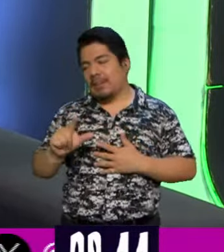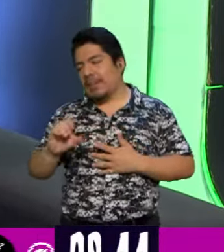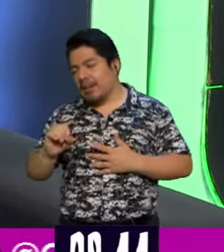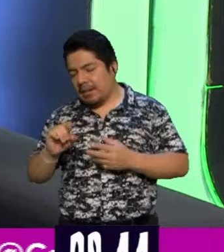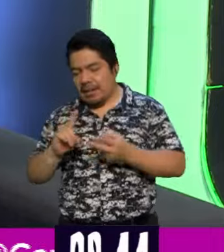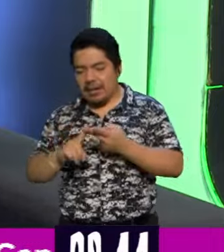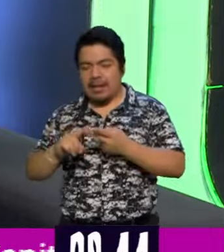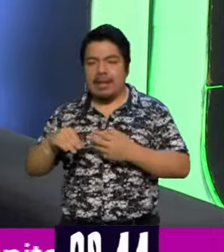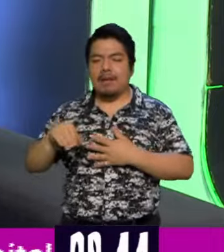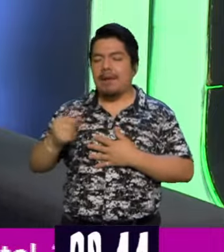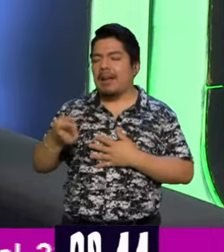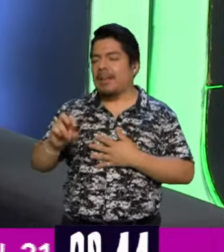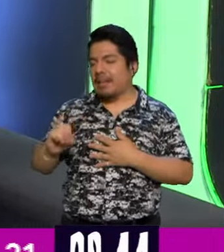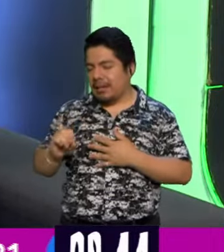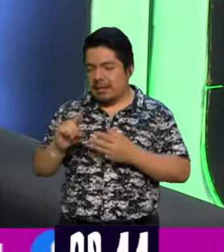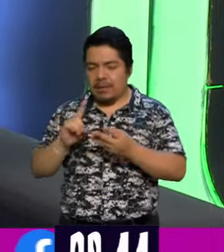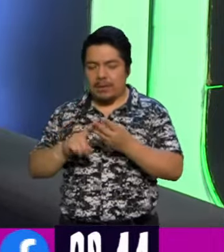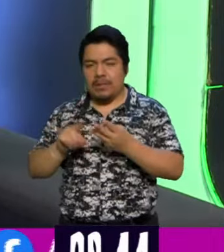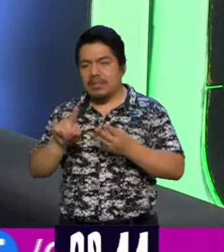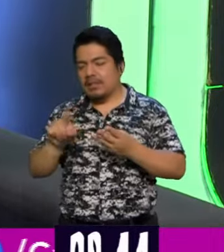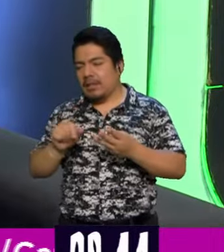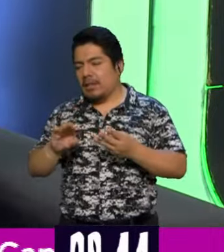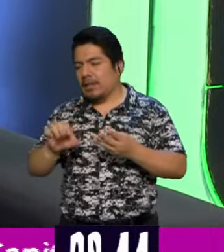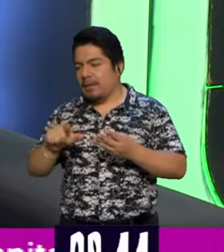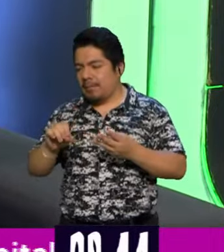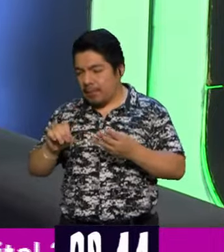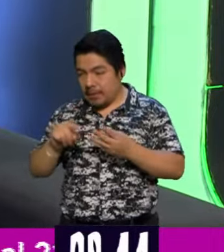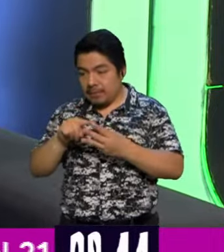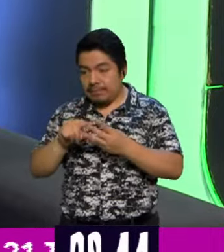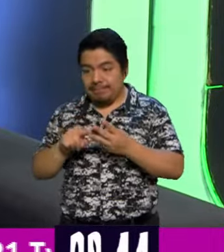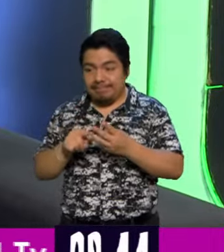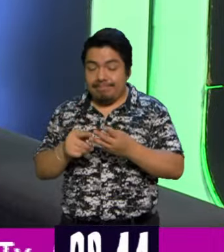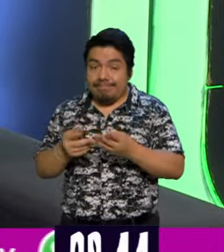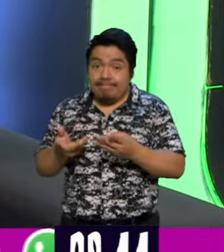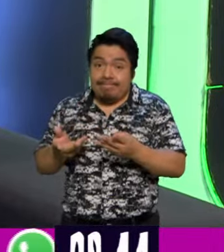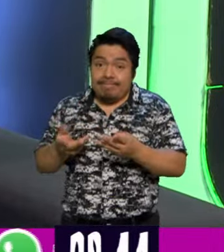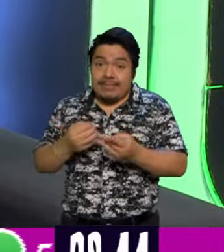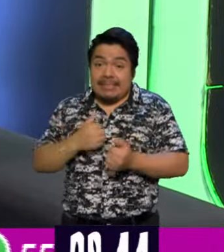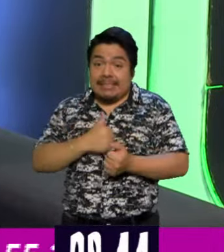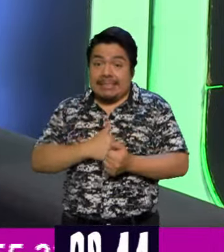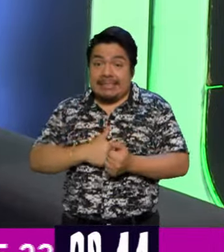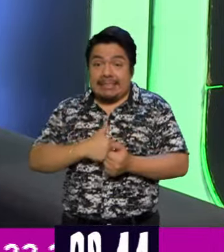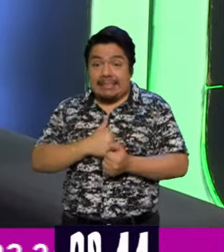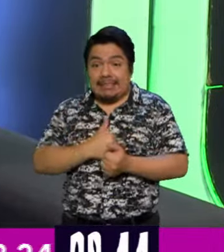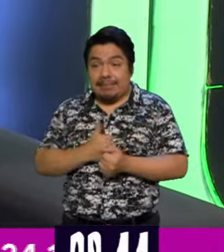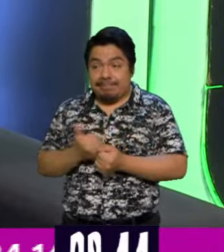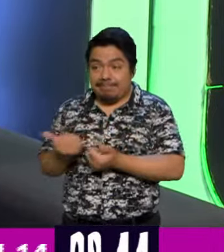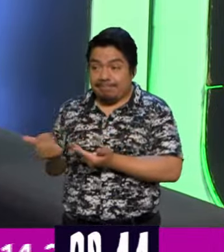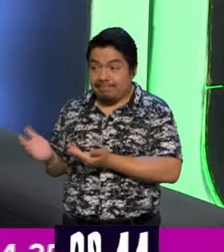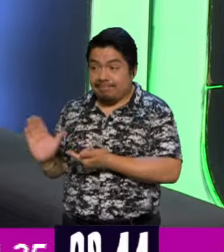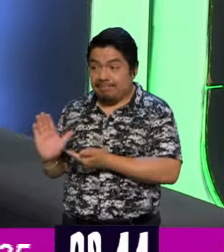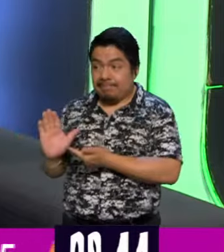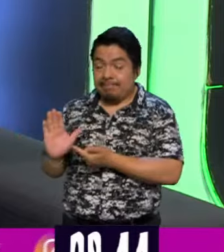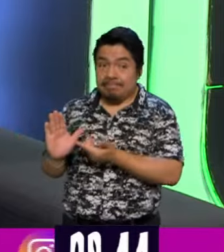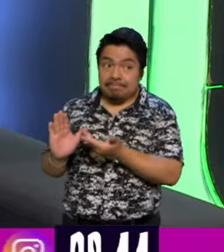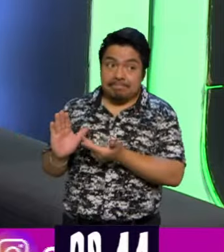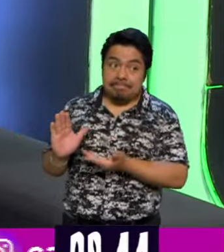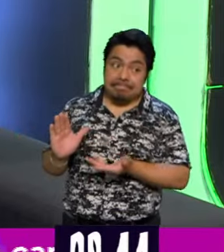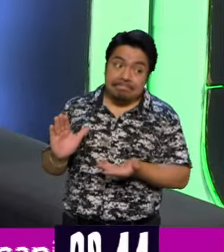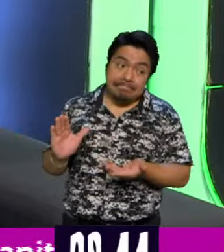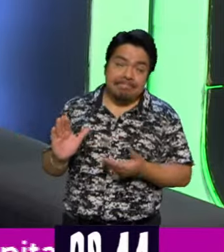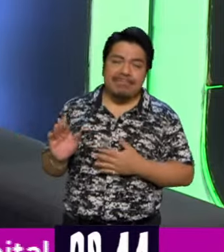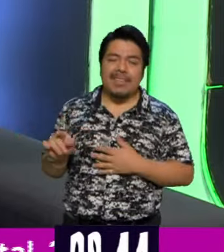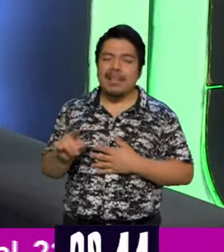Marquitos Cortés, Zambrano, pues quedaron lamentablemente, sí, exhibidos de una manera. Pero tienen muy su